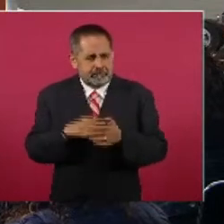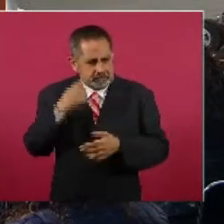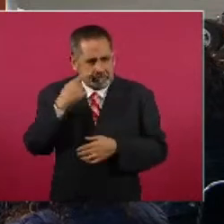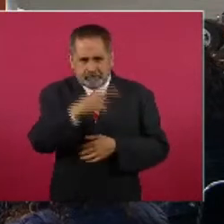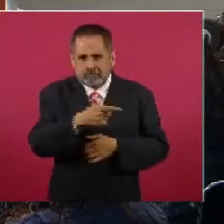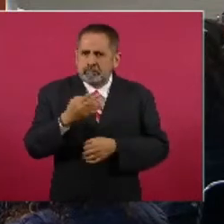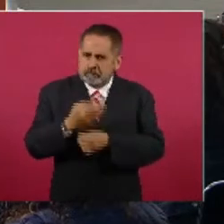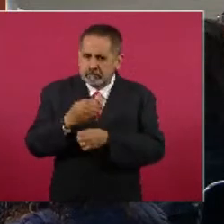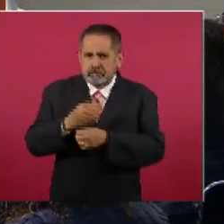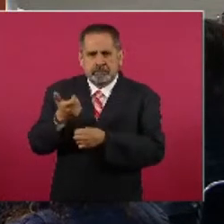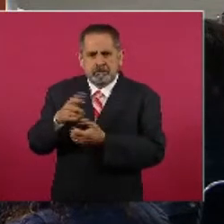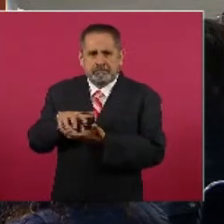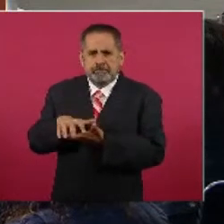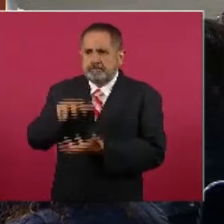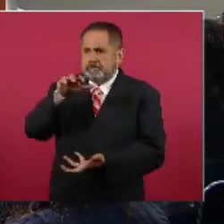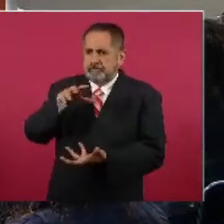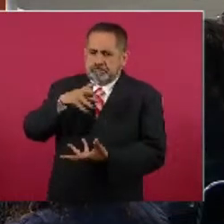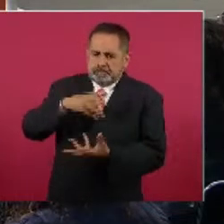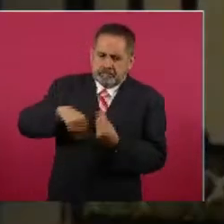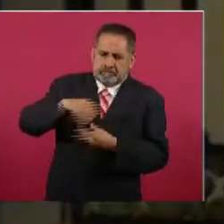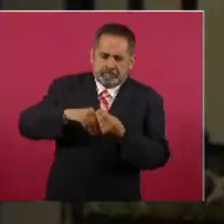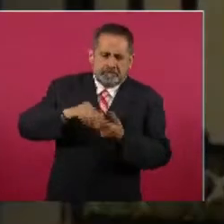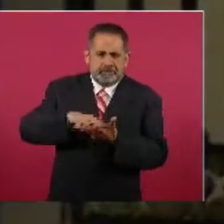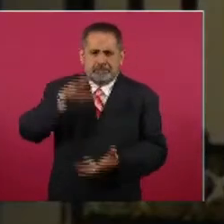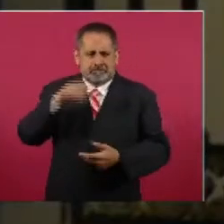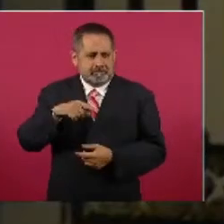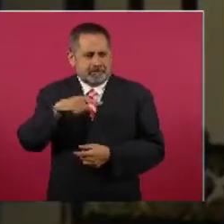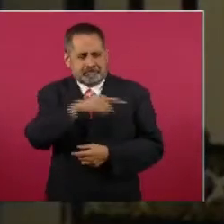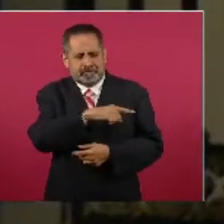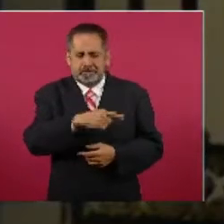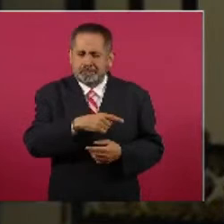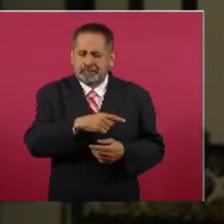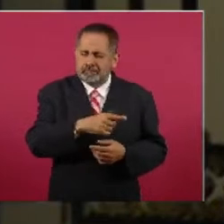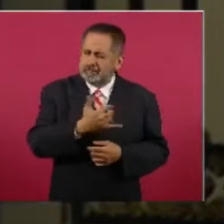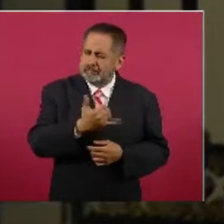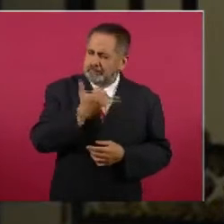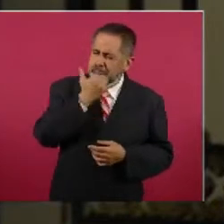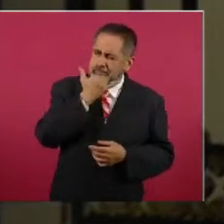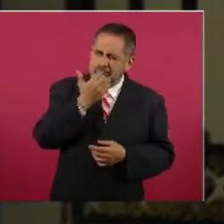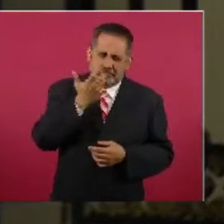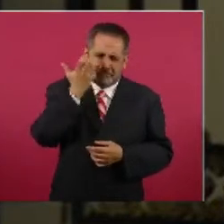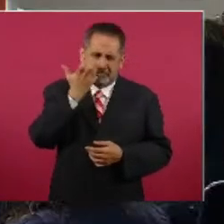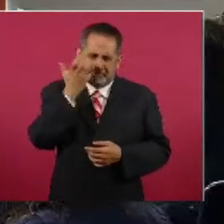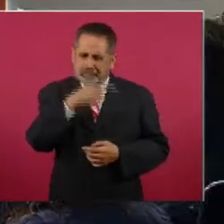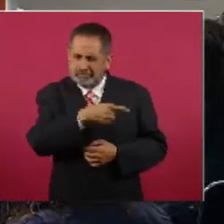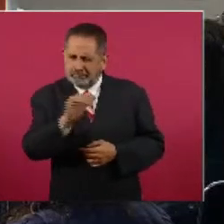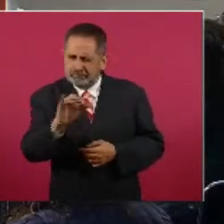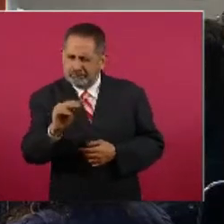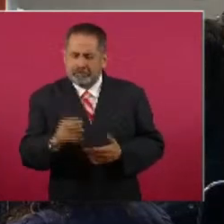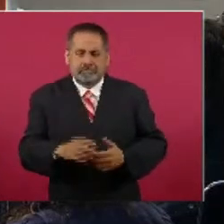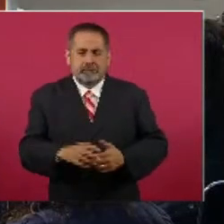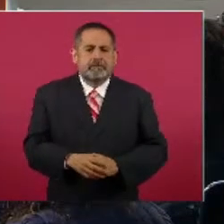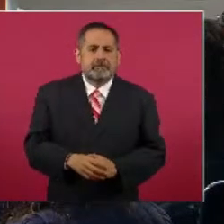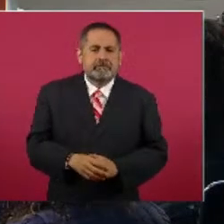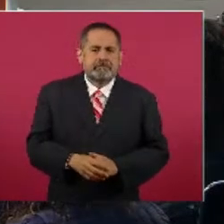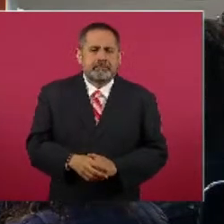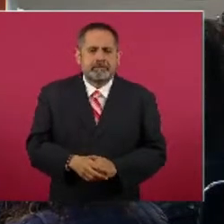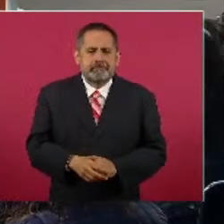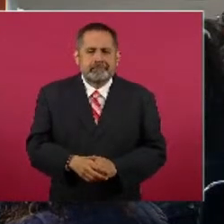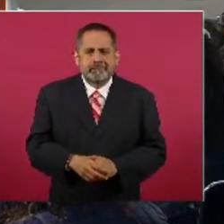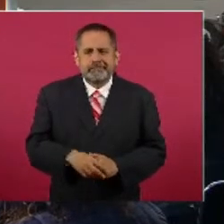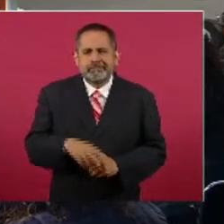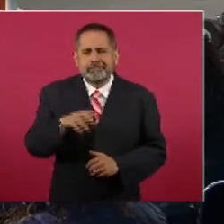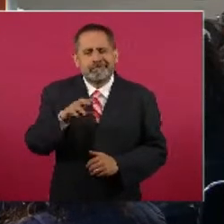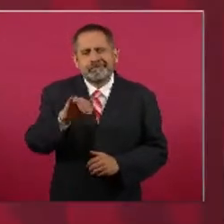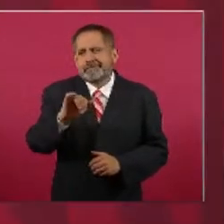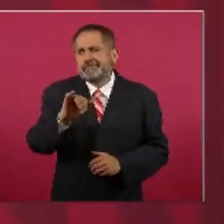de que está creciendo la inversión privada no es esto contradictorio presidente sí pero no